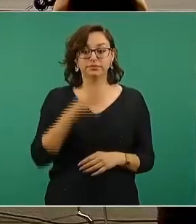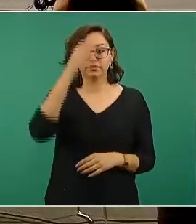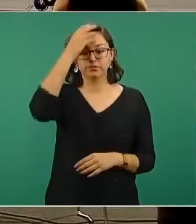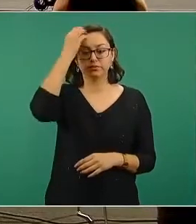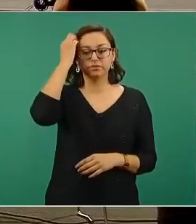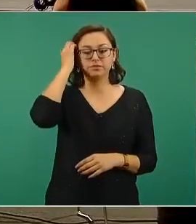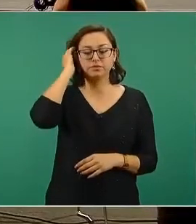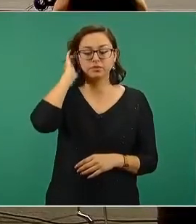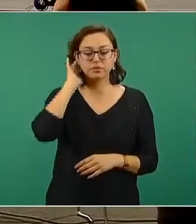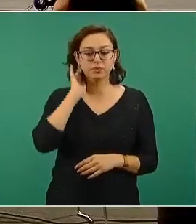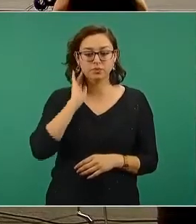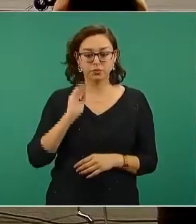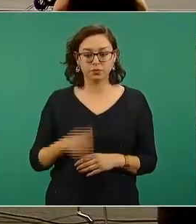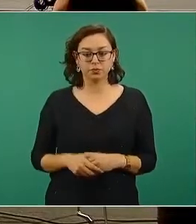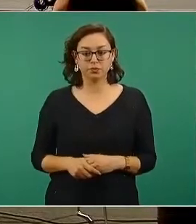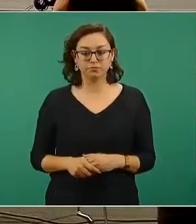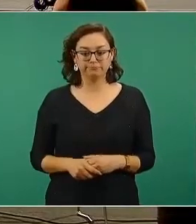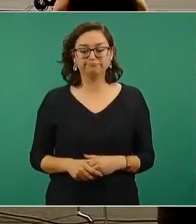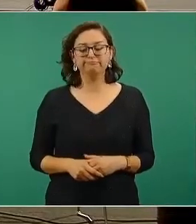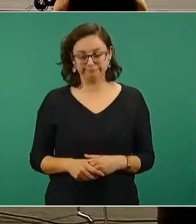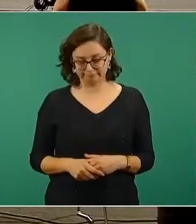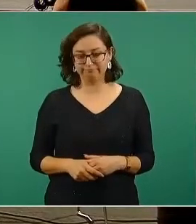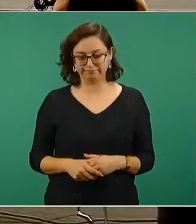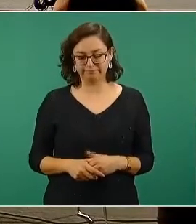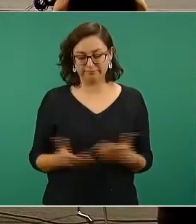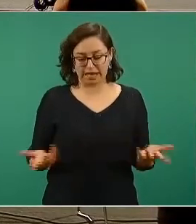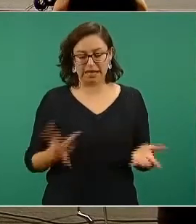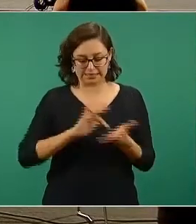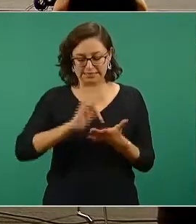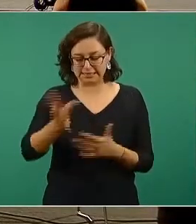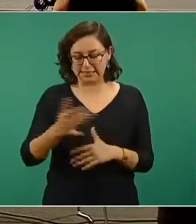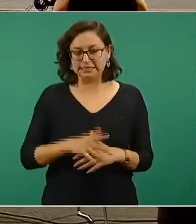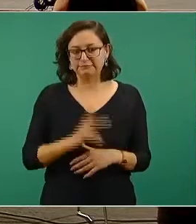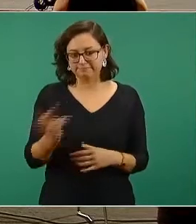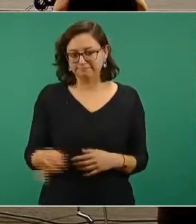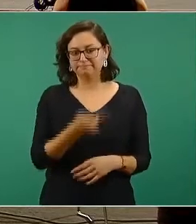Sigrid. Entiendo la necesidad y la